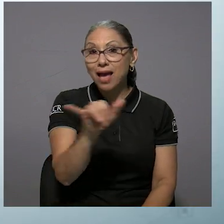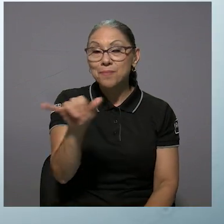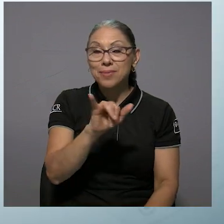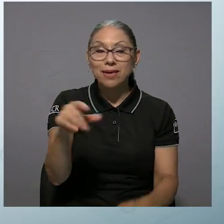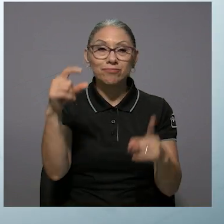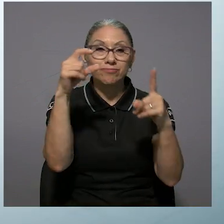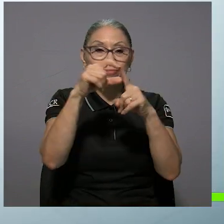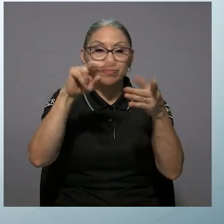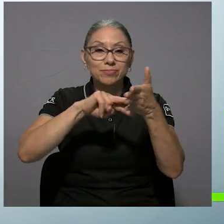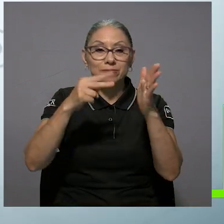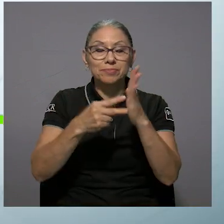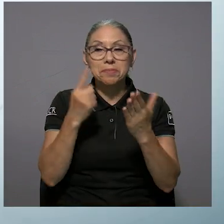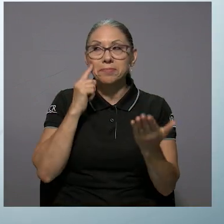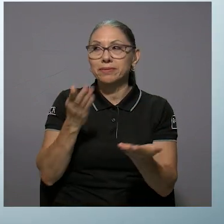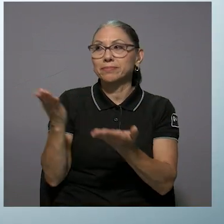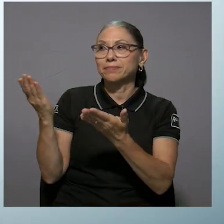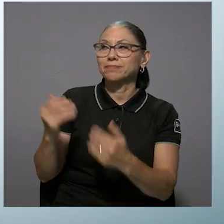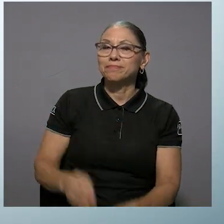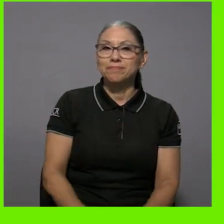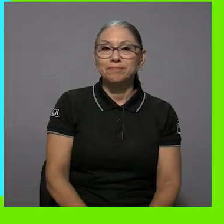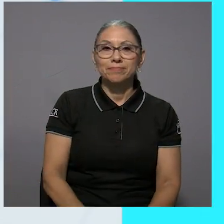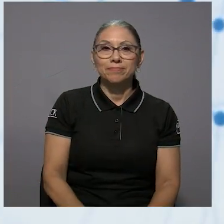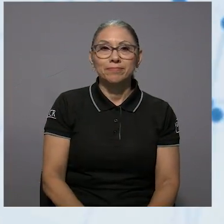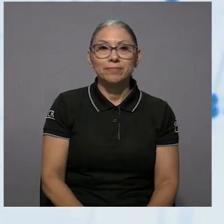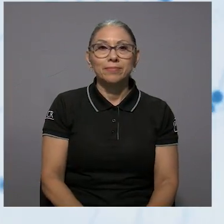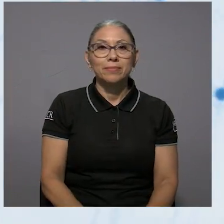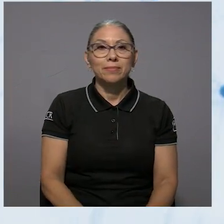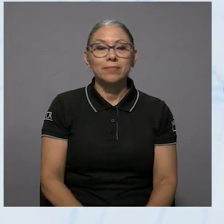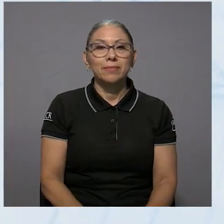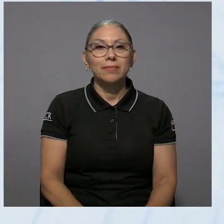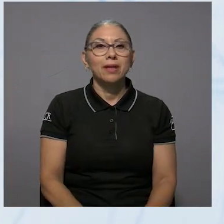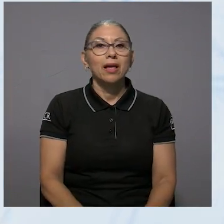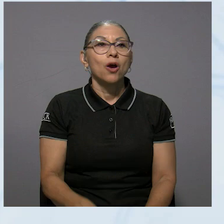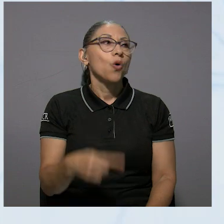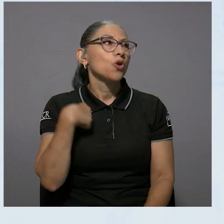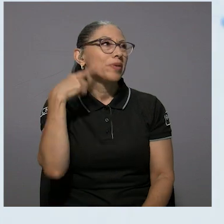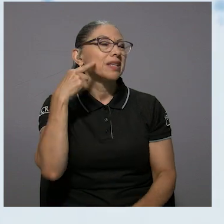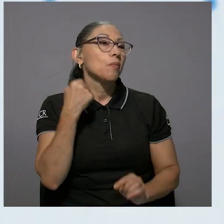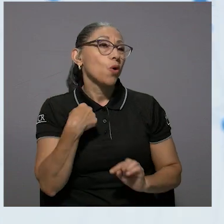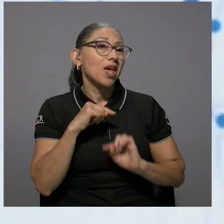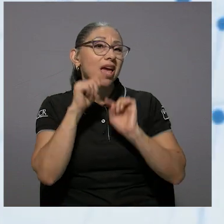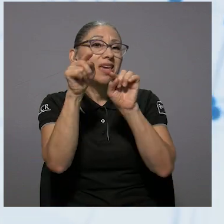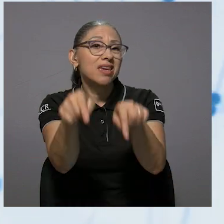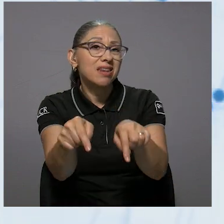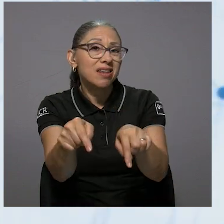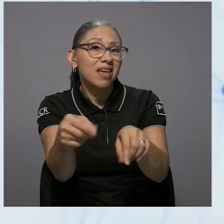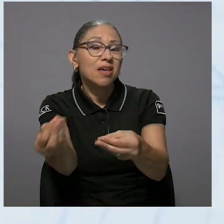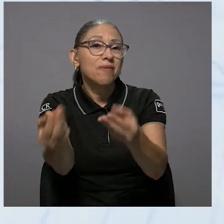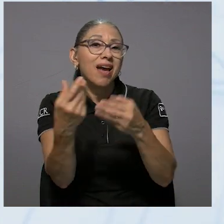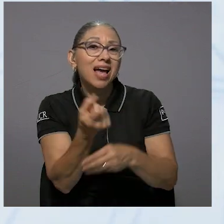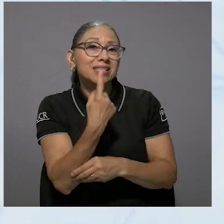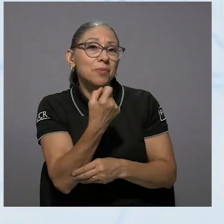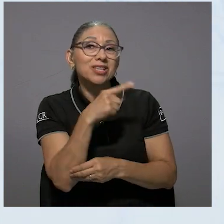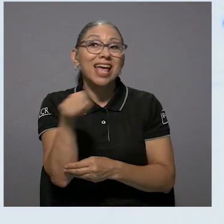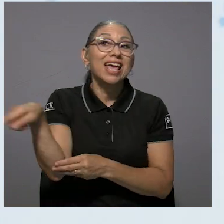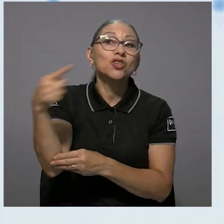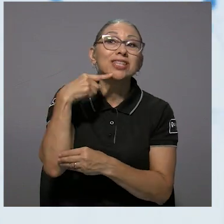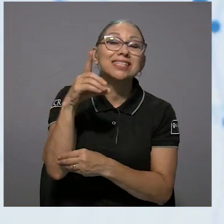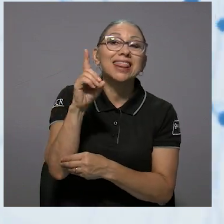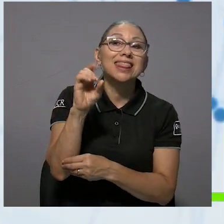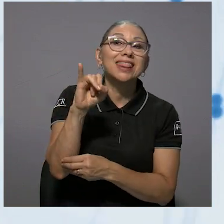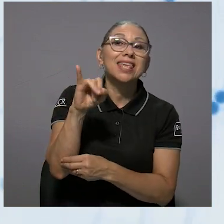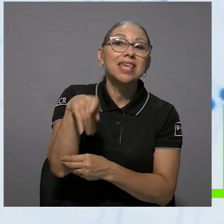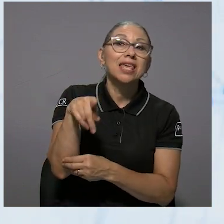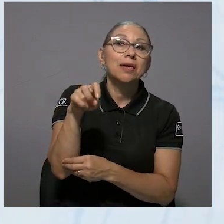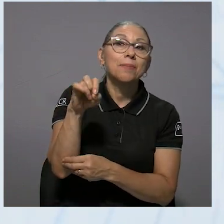También voy a definir la siguiente palabra. Voy a ir y me van a mandar con acetaminofén a la casa. Ellos dicen dipirona, ¿no?